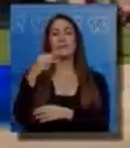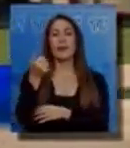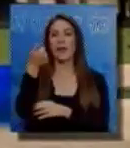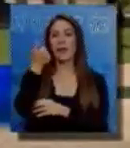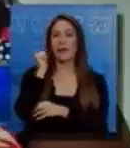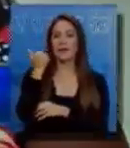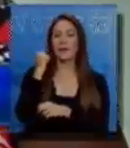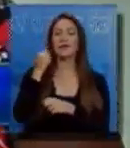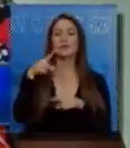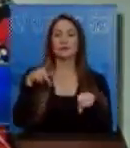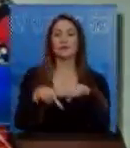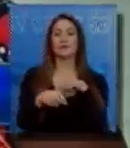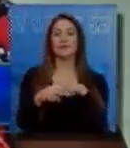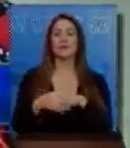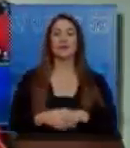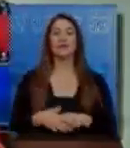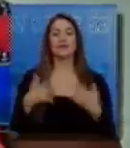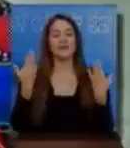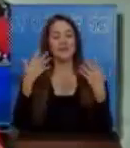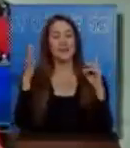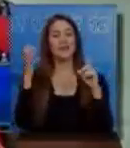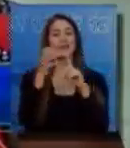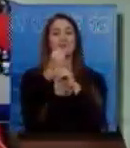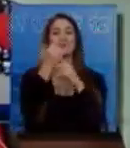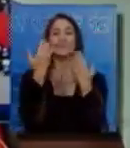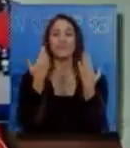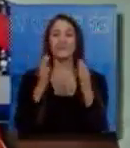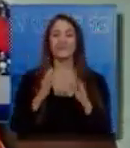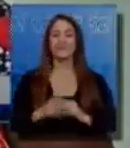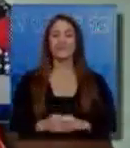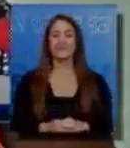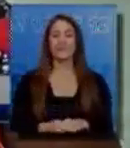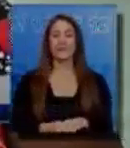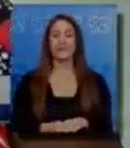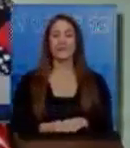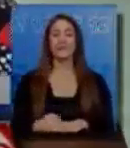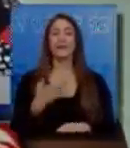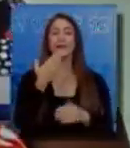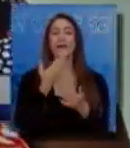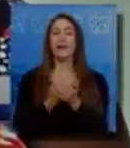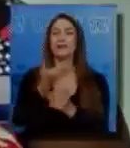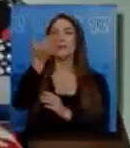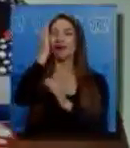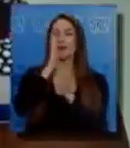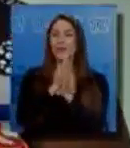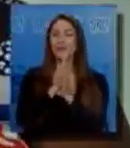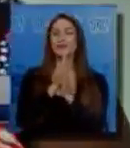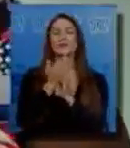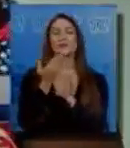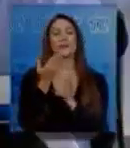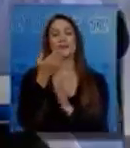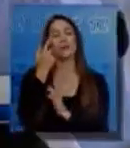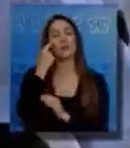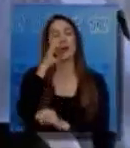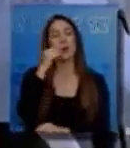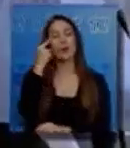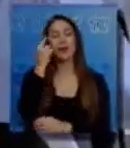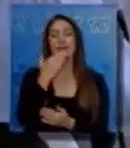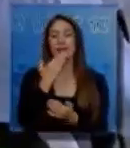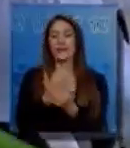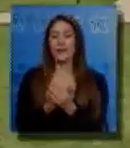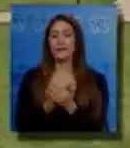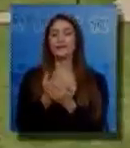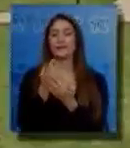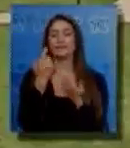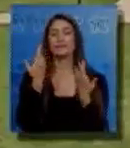esa provincia. Por fin se hizo realidad. Gracias. Adiós a María Santísima, señor Correa. El resentimiento